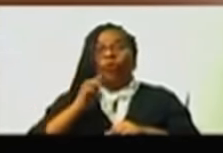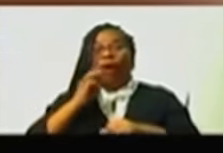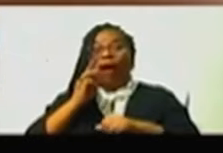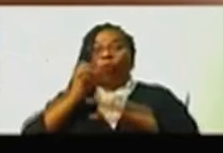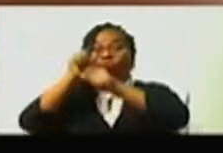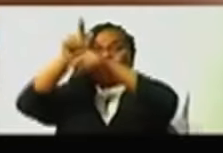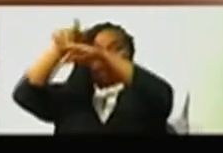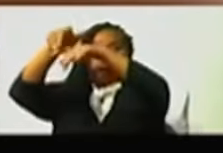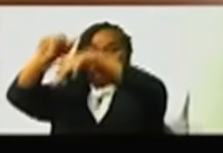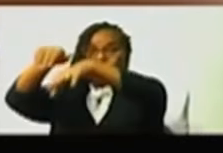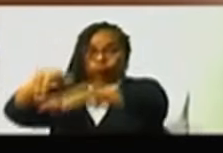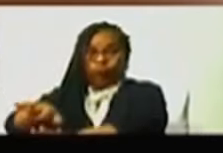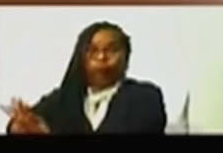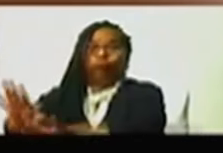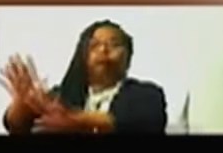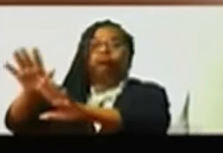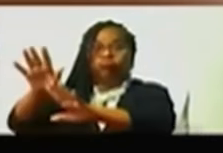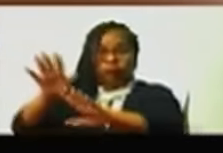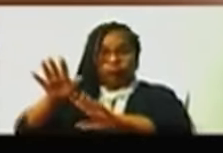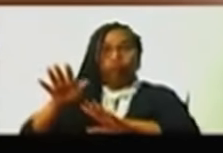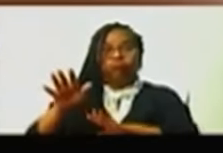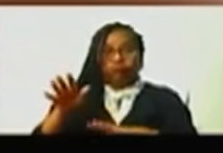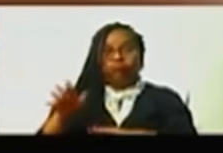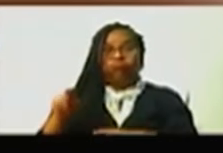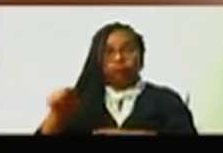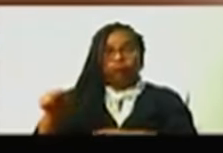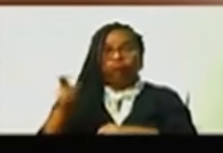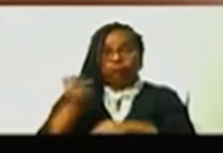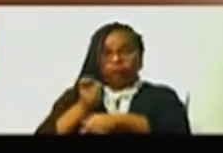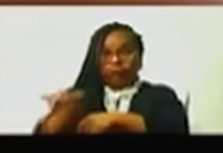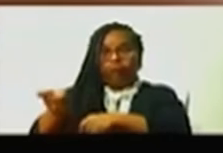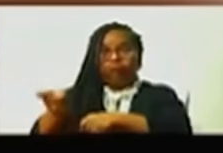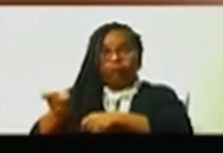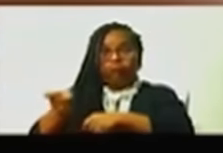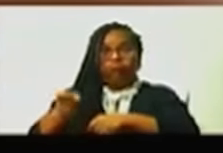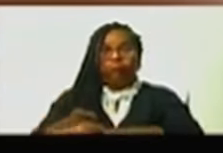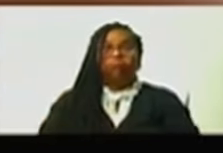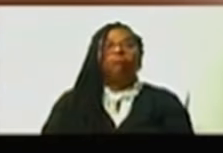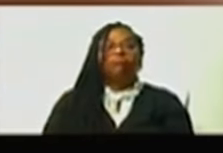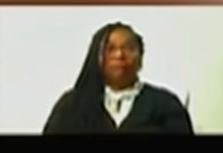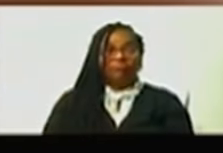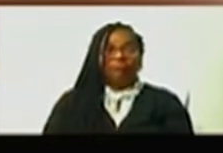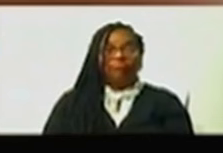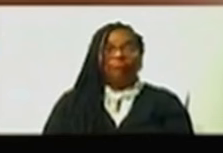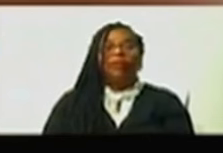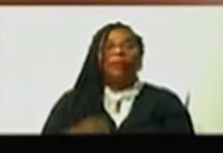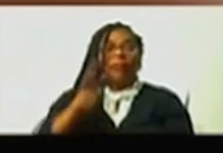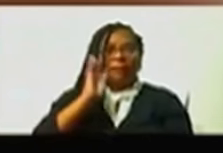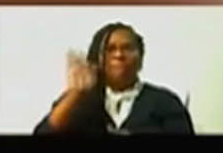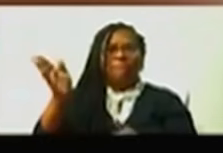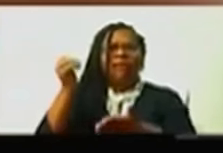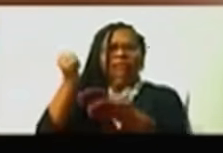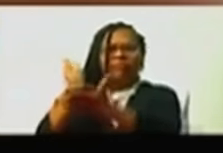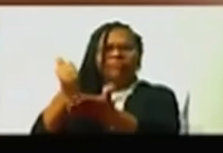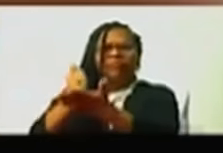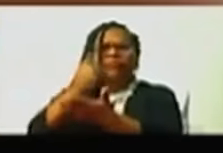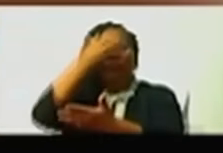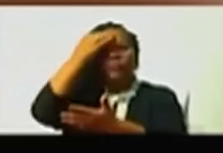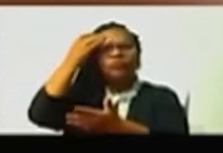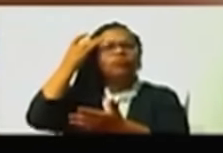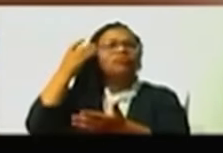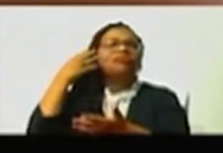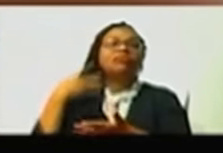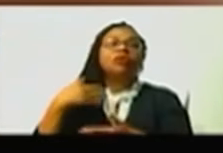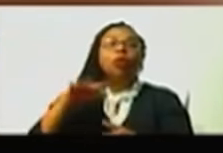2 comunidades, Jurungo y Palma Nueva, que pertenecen a nuestra provincia. Que vayan a auxilio de ellos, más de 400.000